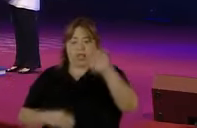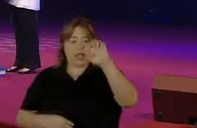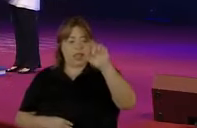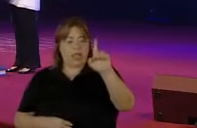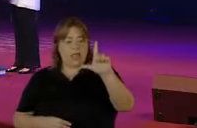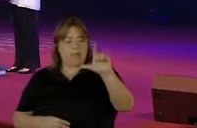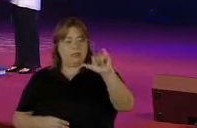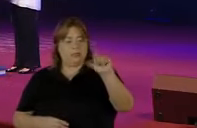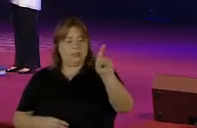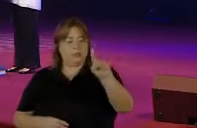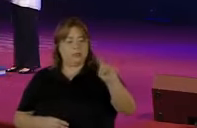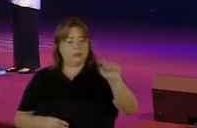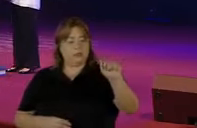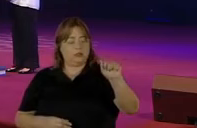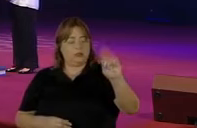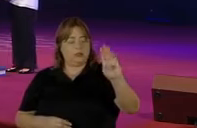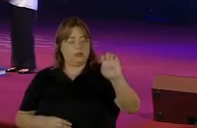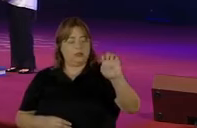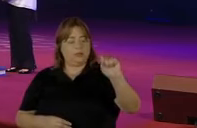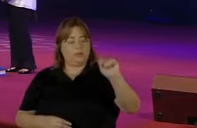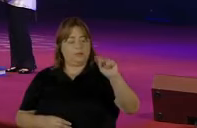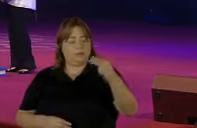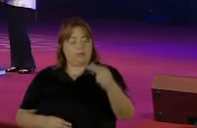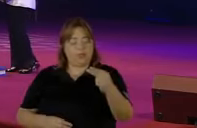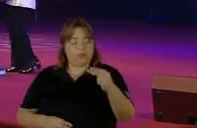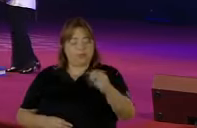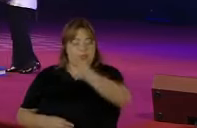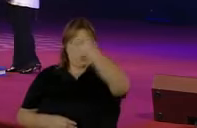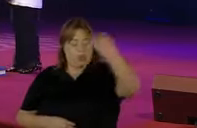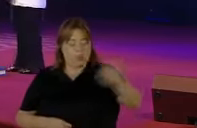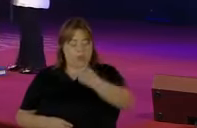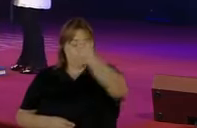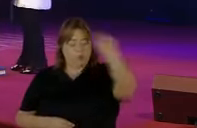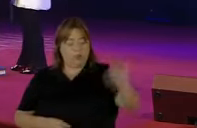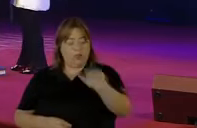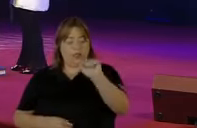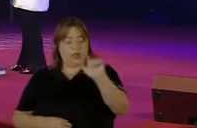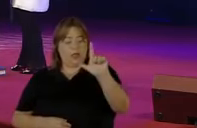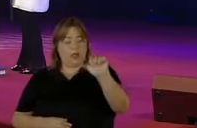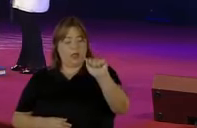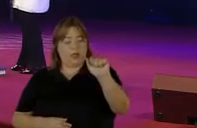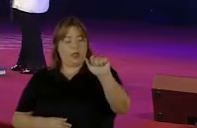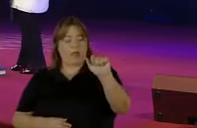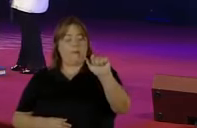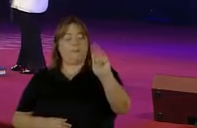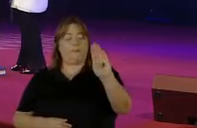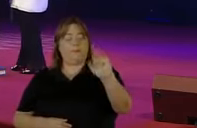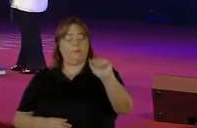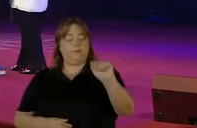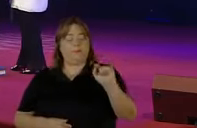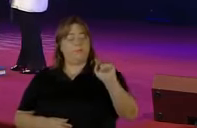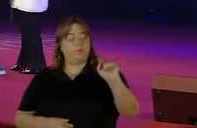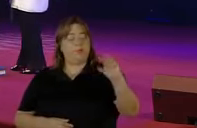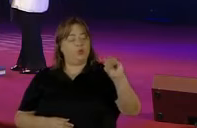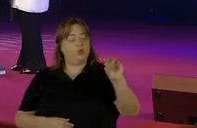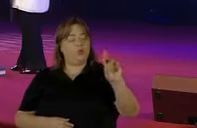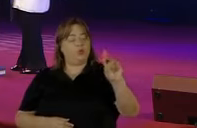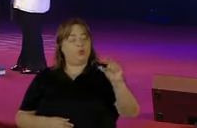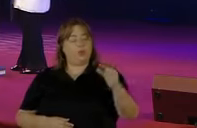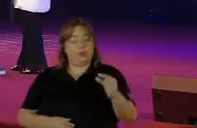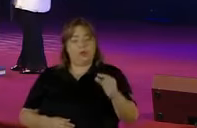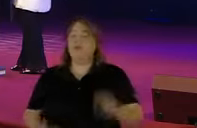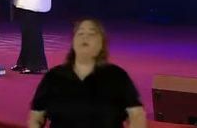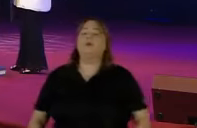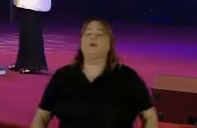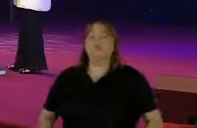elizabeth@alaba.org, y gustosamente le incluimos en el grupo de este jueves próximo. Pero venga, que tenemos varios anuncios poderosos